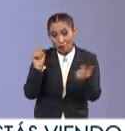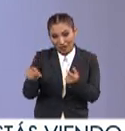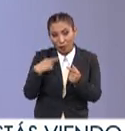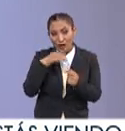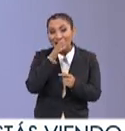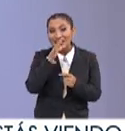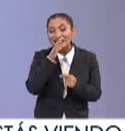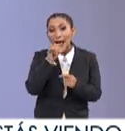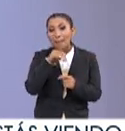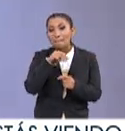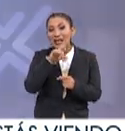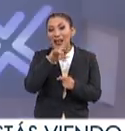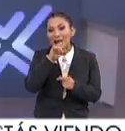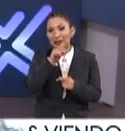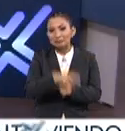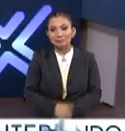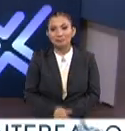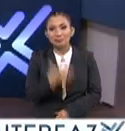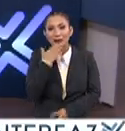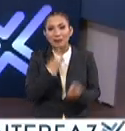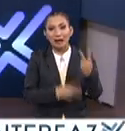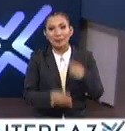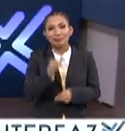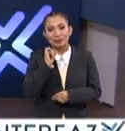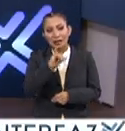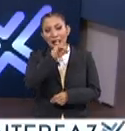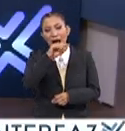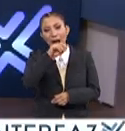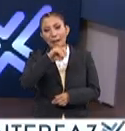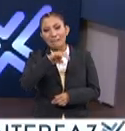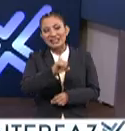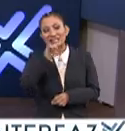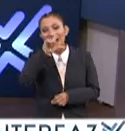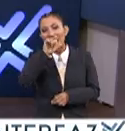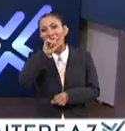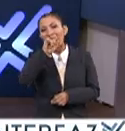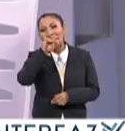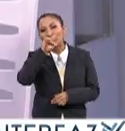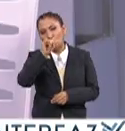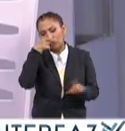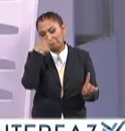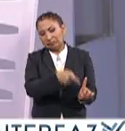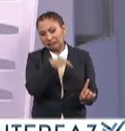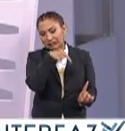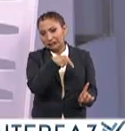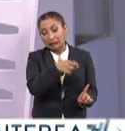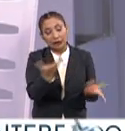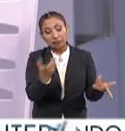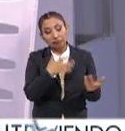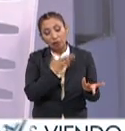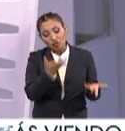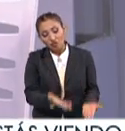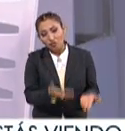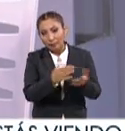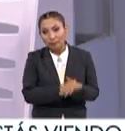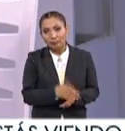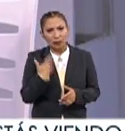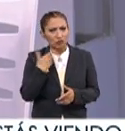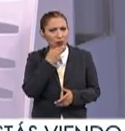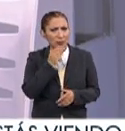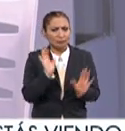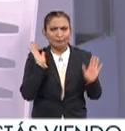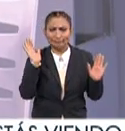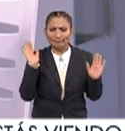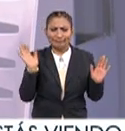en una cena en Milán. Sí. Bienvenido, Sí, doctor. con James Allison específicamente, sí. Con Sí, James sí. Allison, ¿qué tal Sí. son? ¿Cómo? Es un